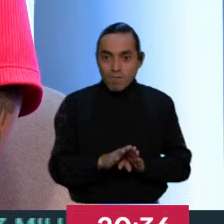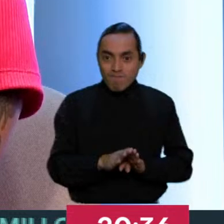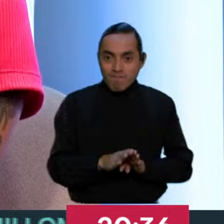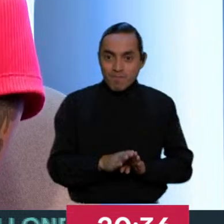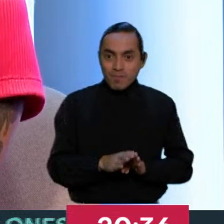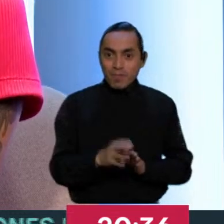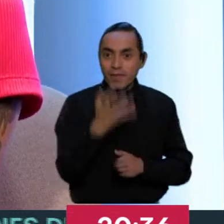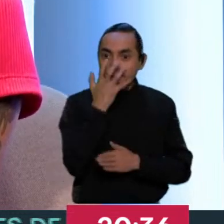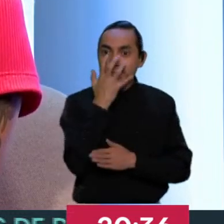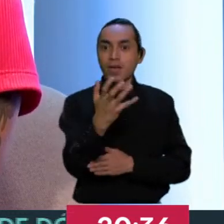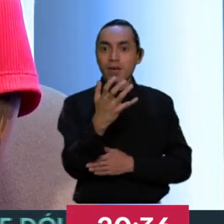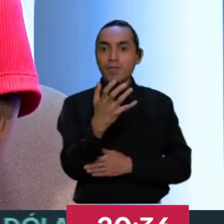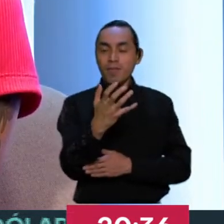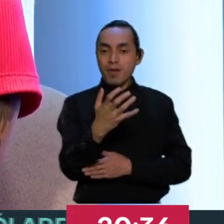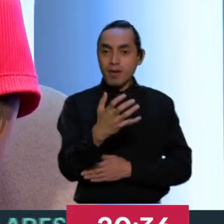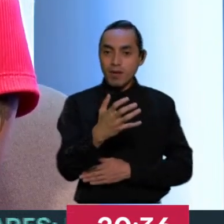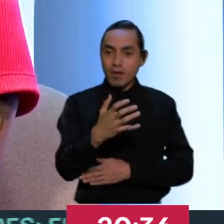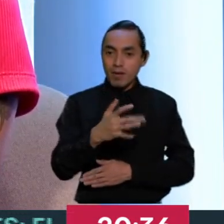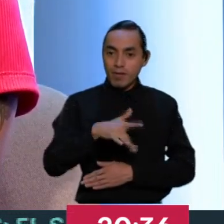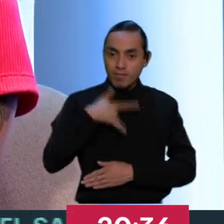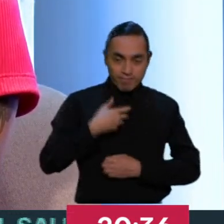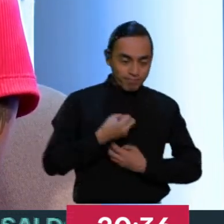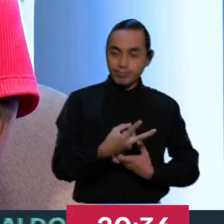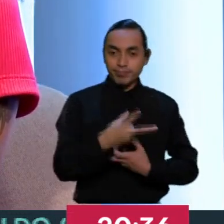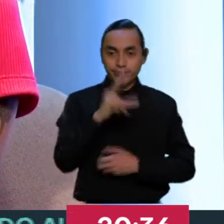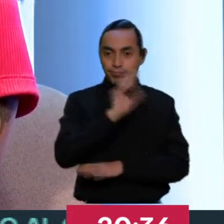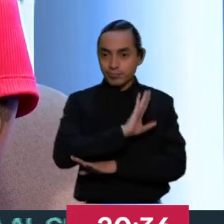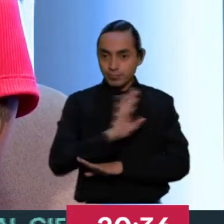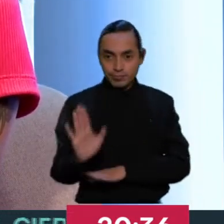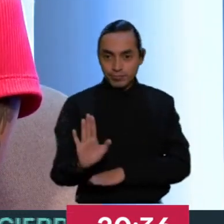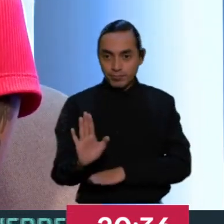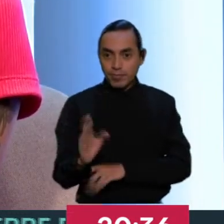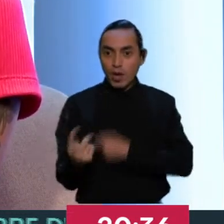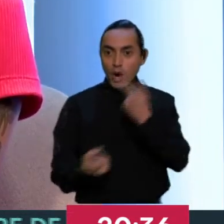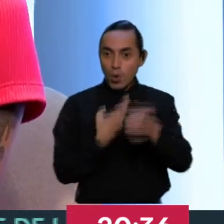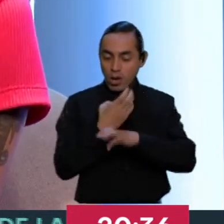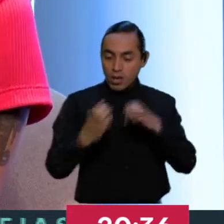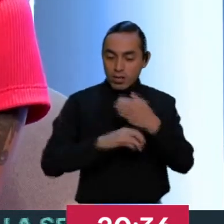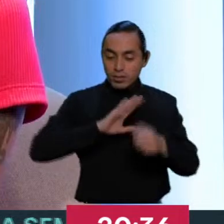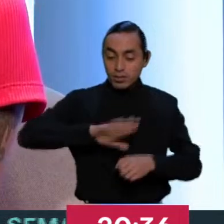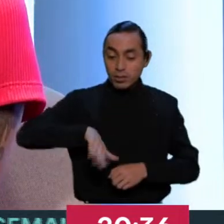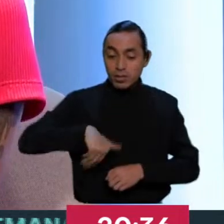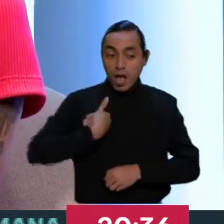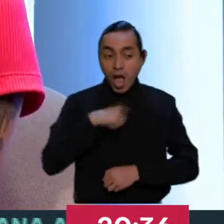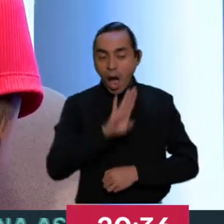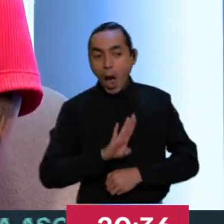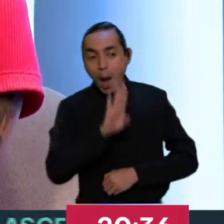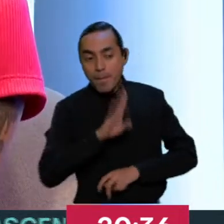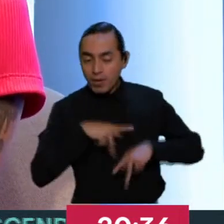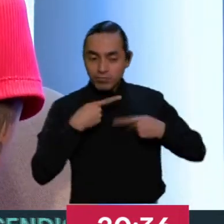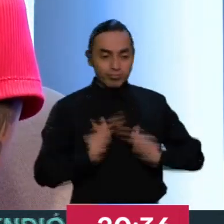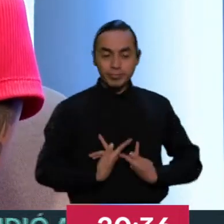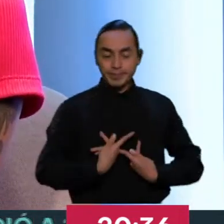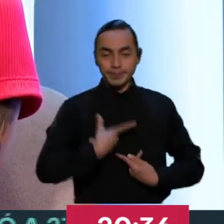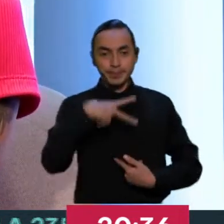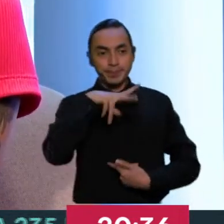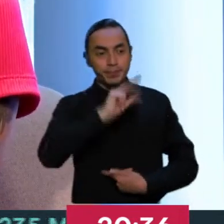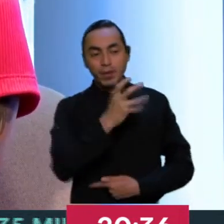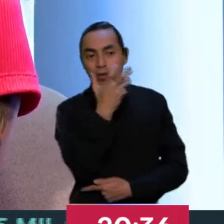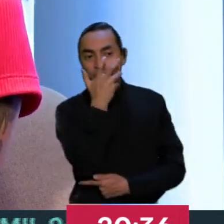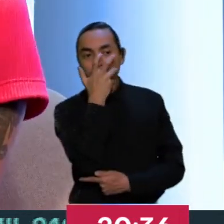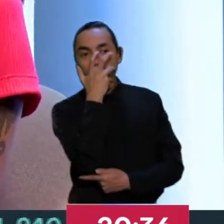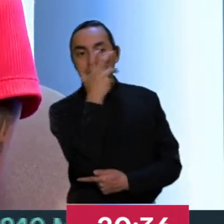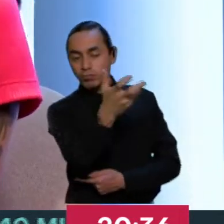mostrar tus emociones, guardar ciertas cosas que te hagan ver débil frente a tus compañeros, y eso, por supuesto, es un